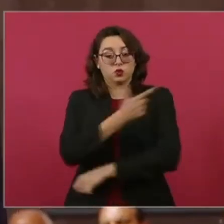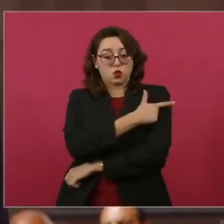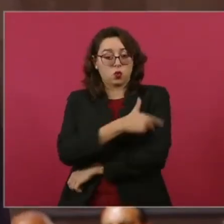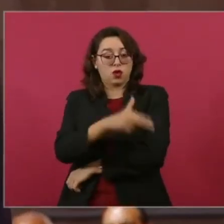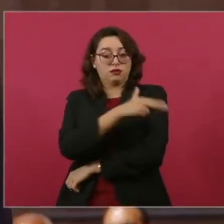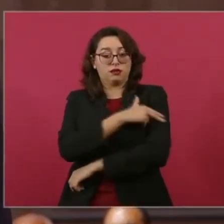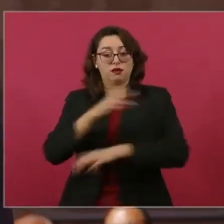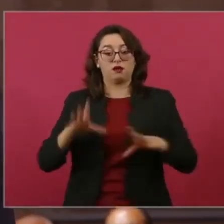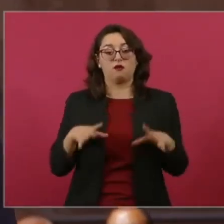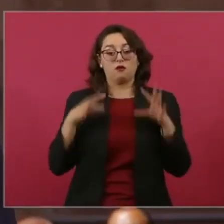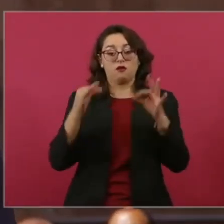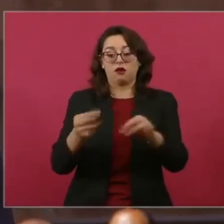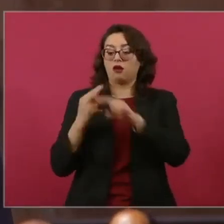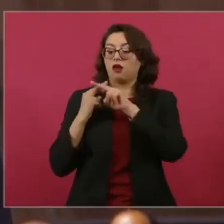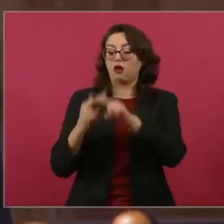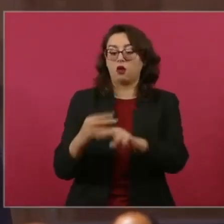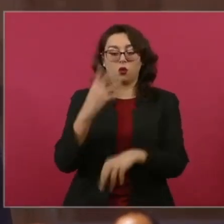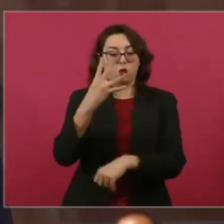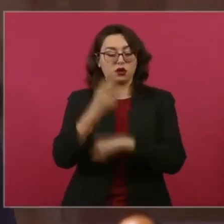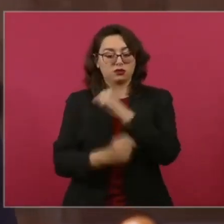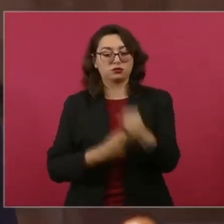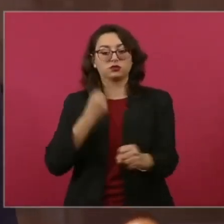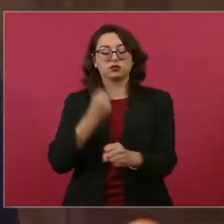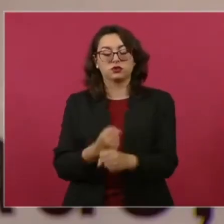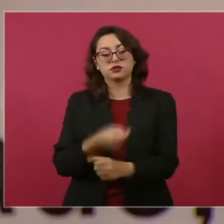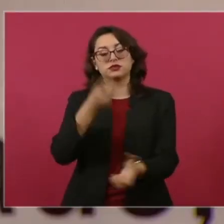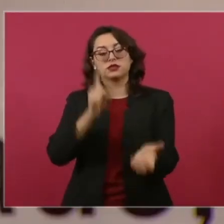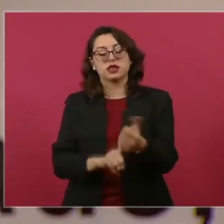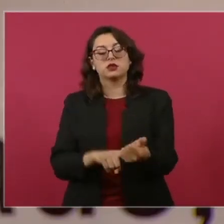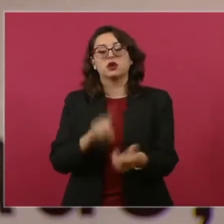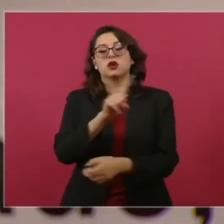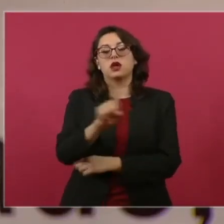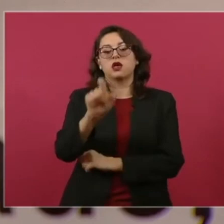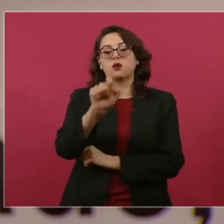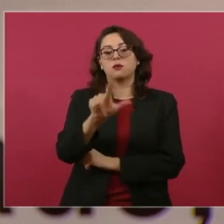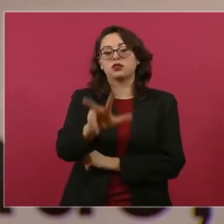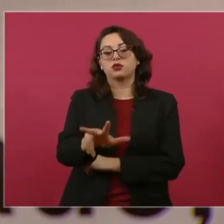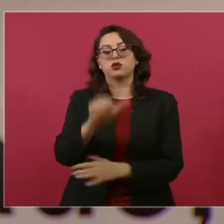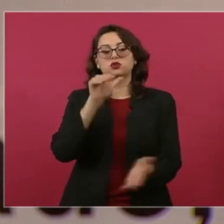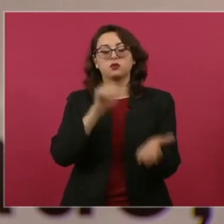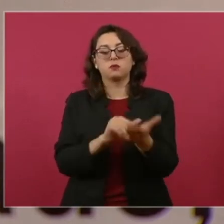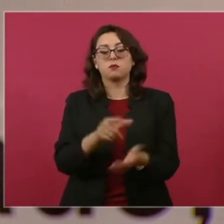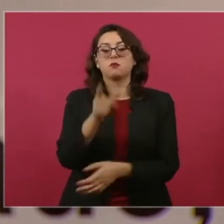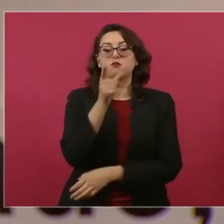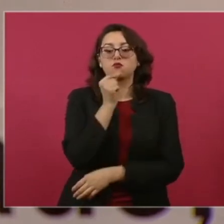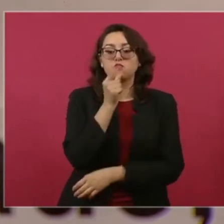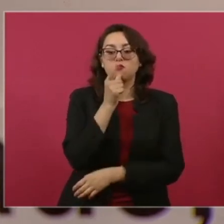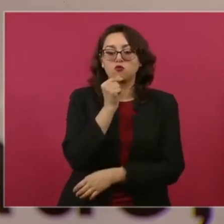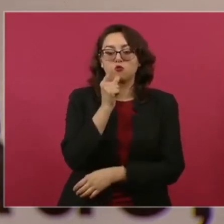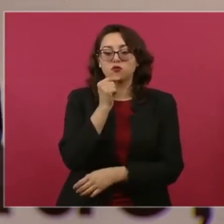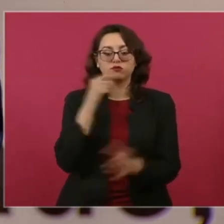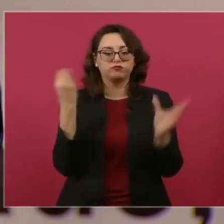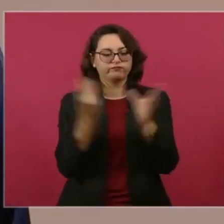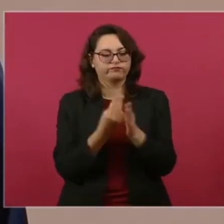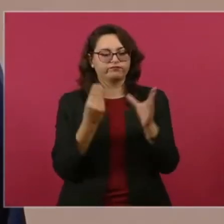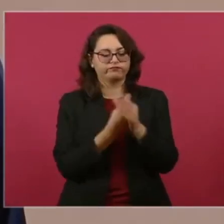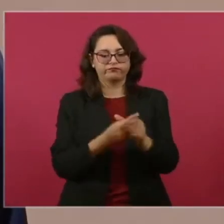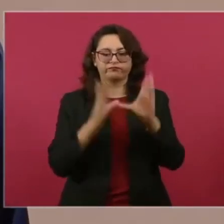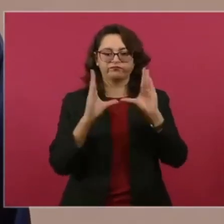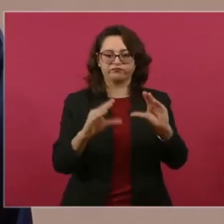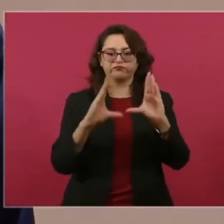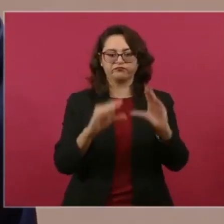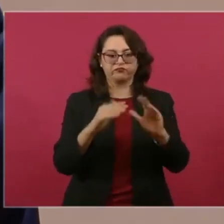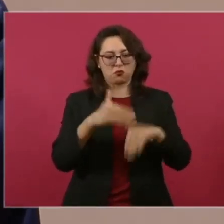Nacional, que ya cuenta con 128,000 elementos bien formados,